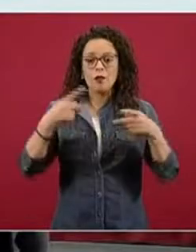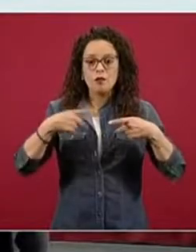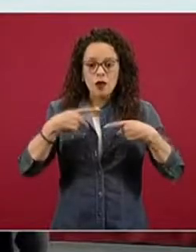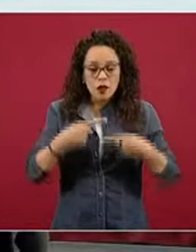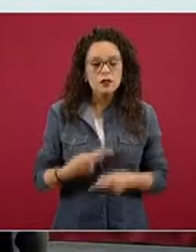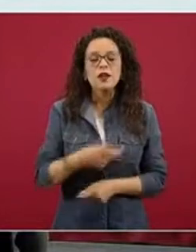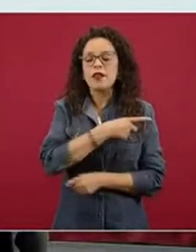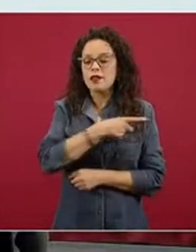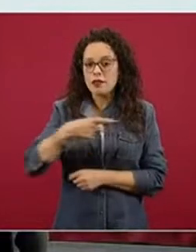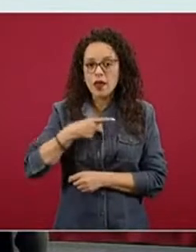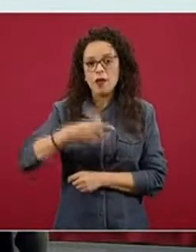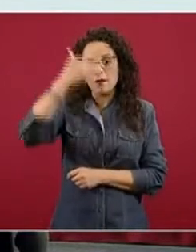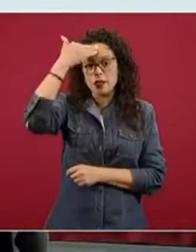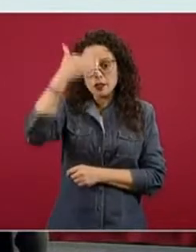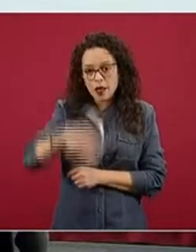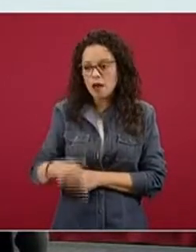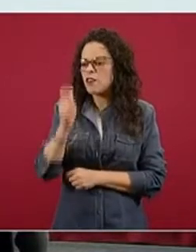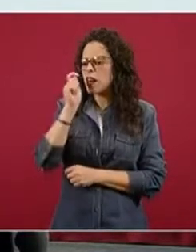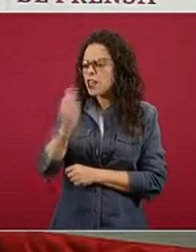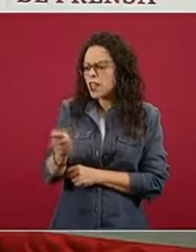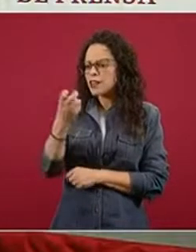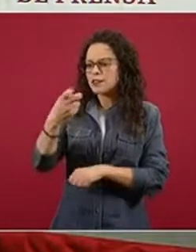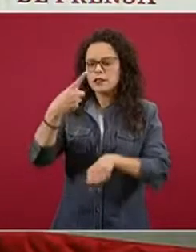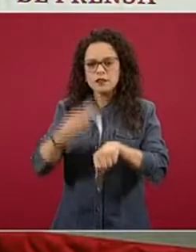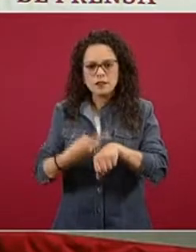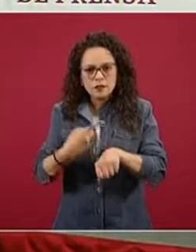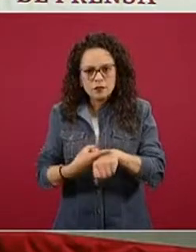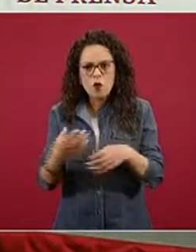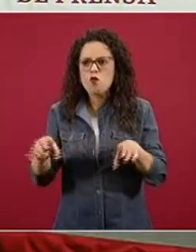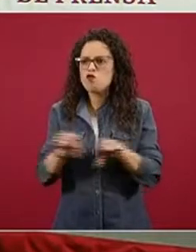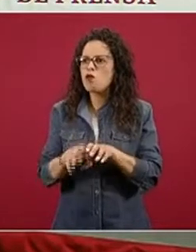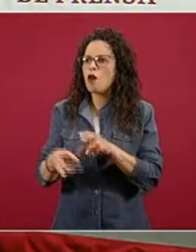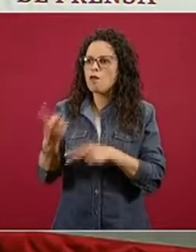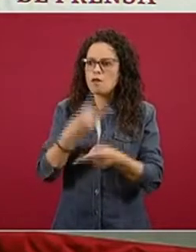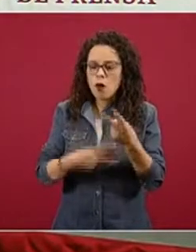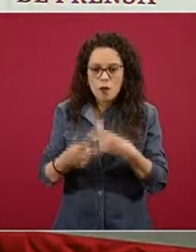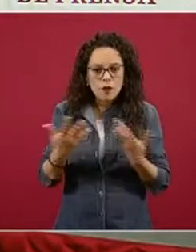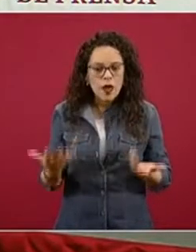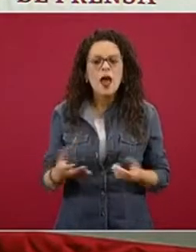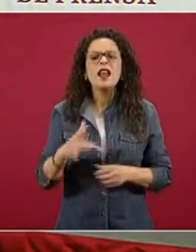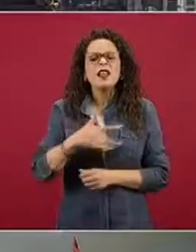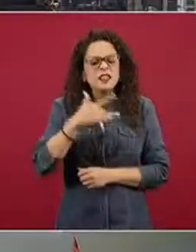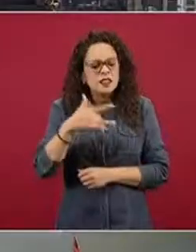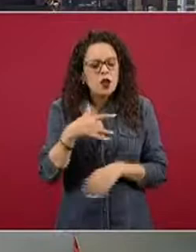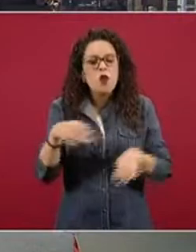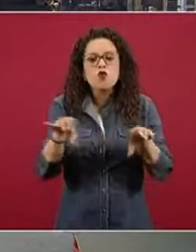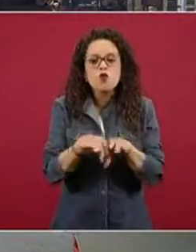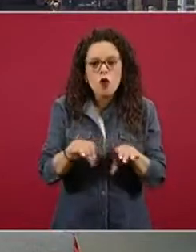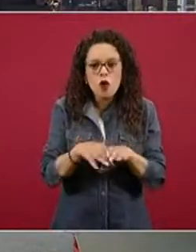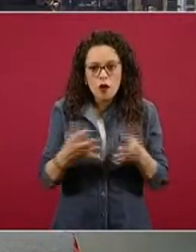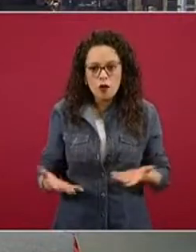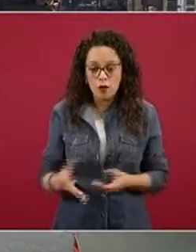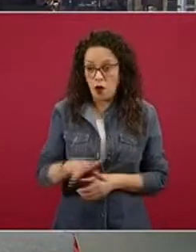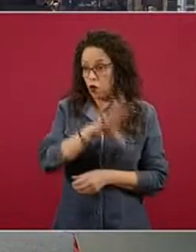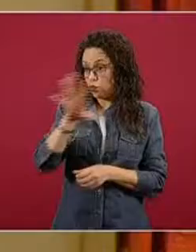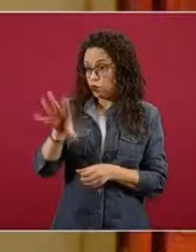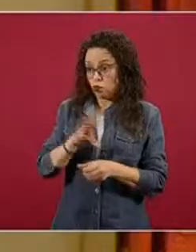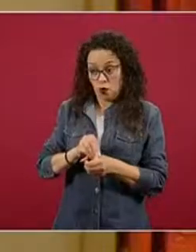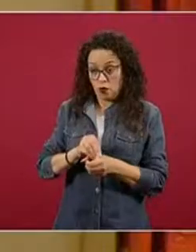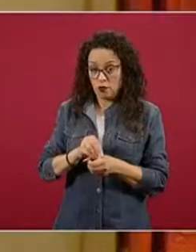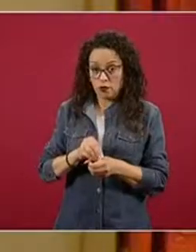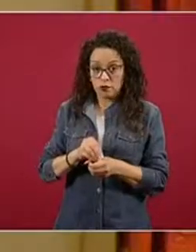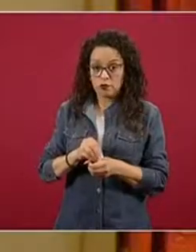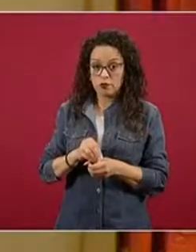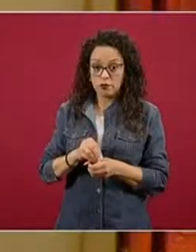conocer la enfermedad, debe conocer la sintomatología y debe saber que muchos de nosotros, todos nosotros podemos